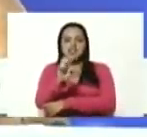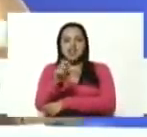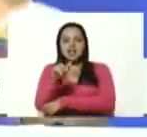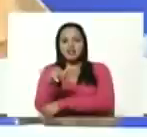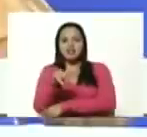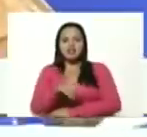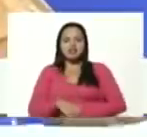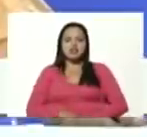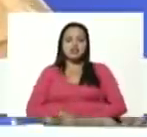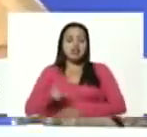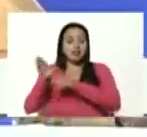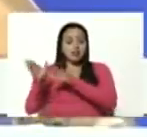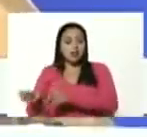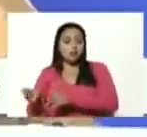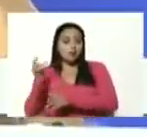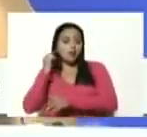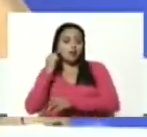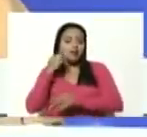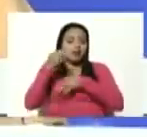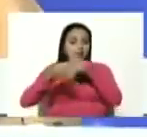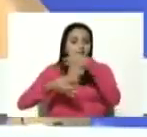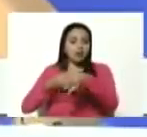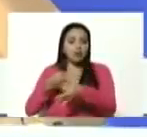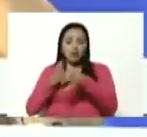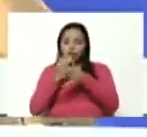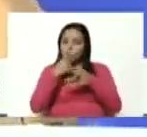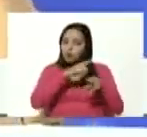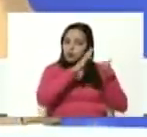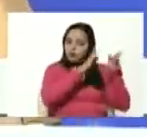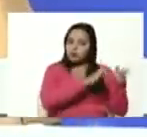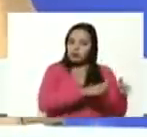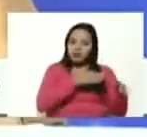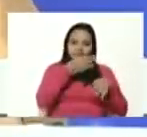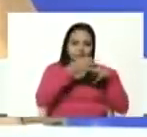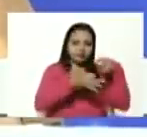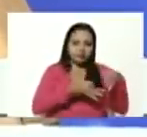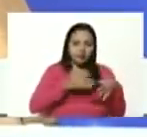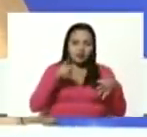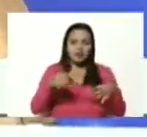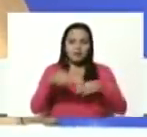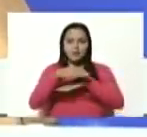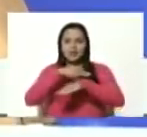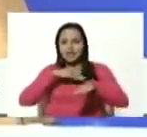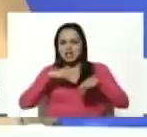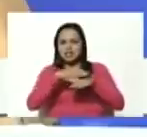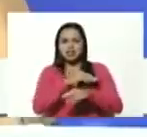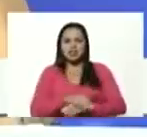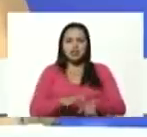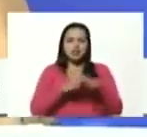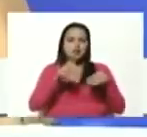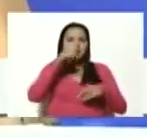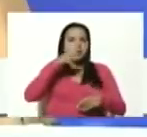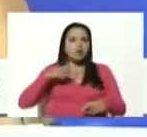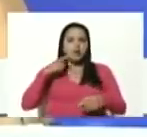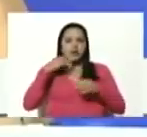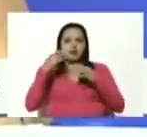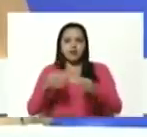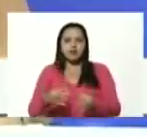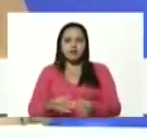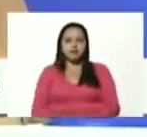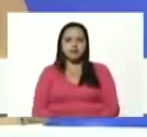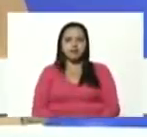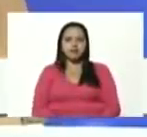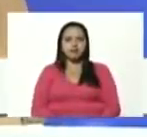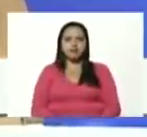que nos habló, Elizabeth, a Noris, a todo nuestro pueblo, de verdad.